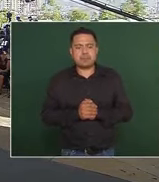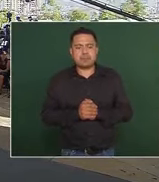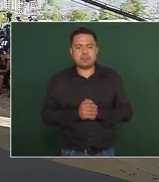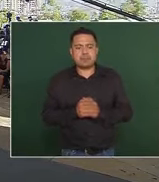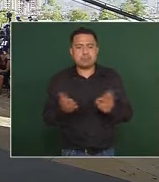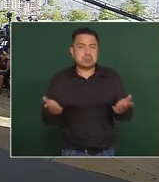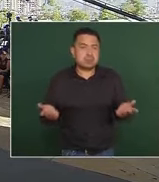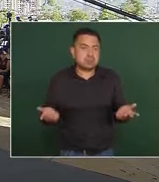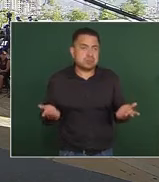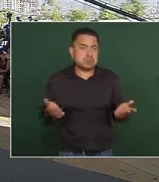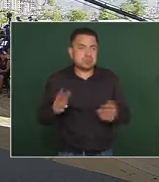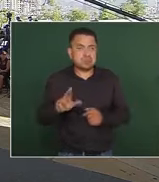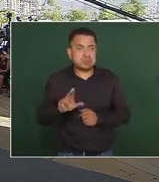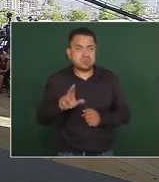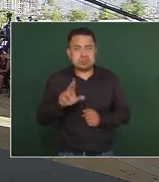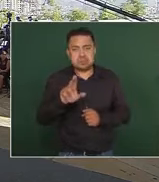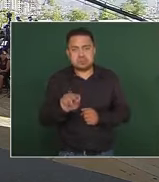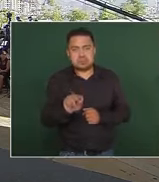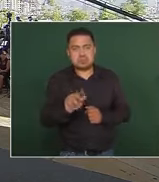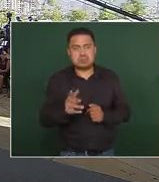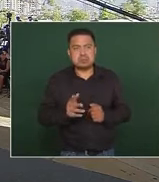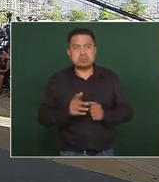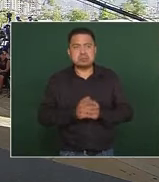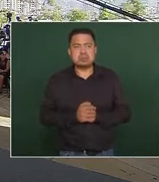Entonces, no,